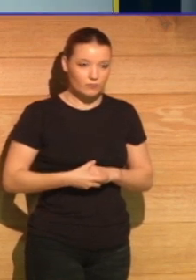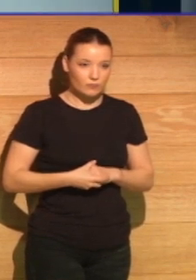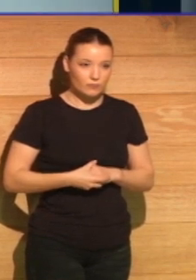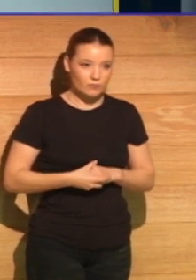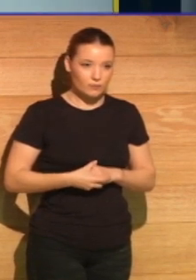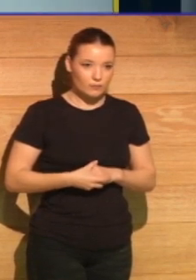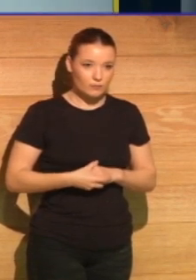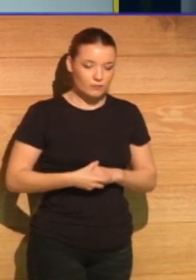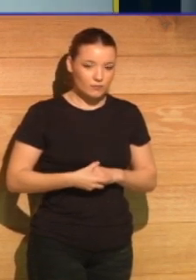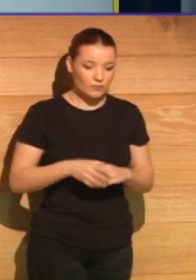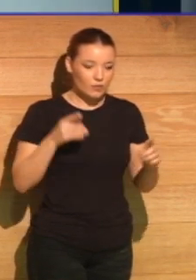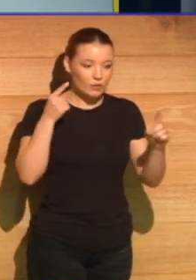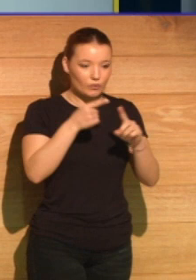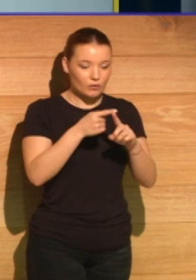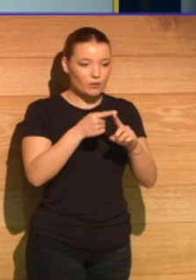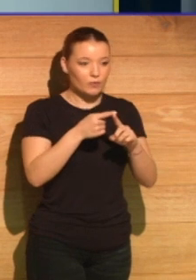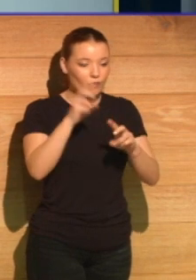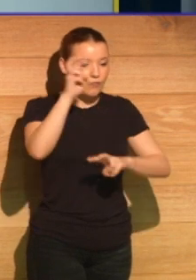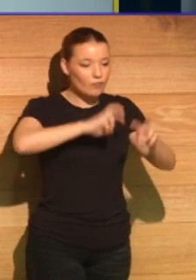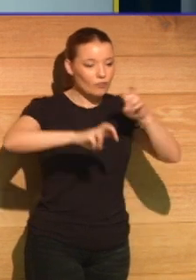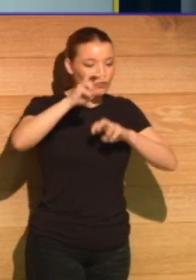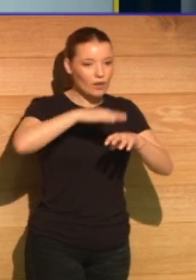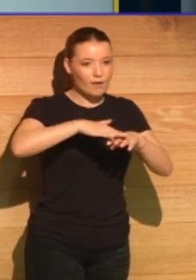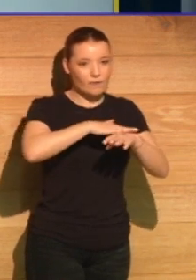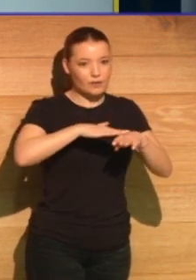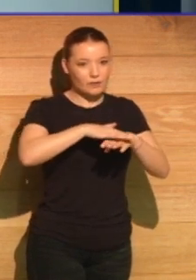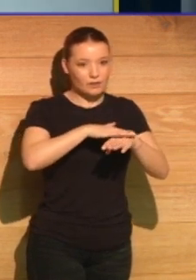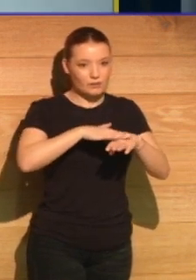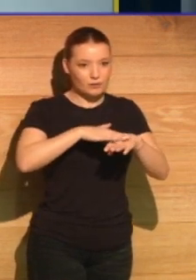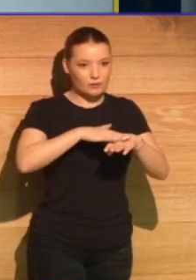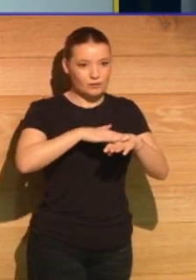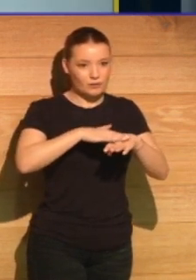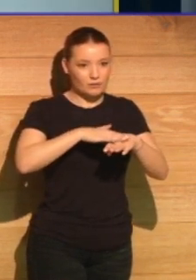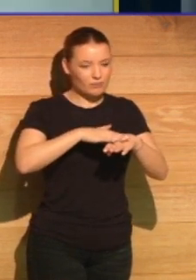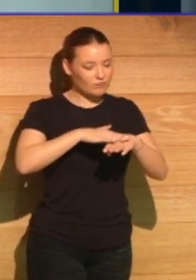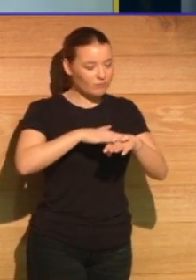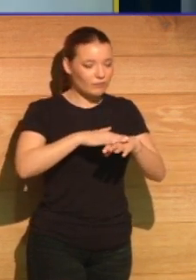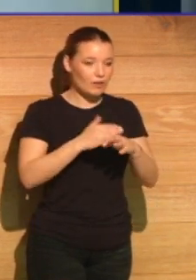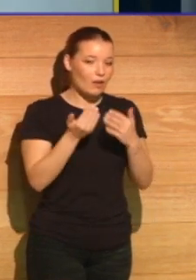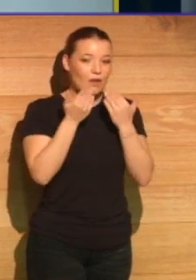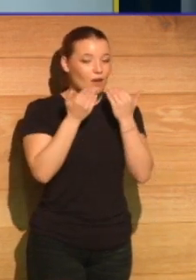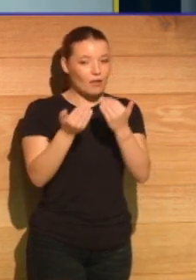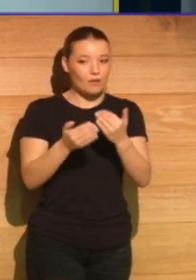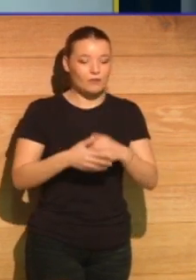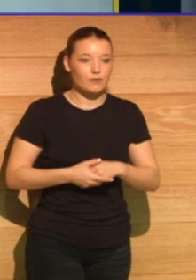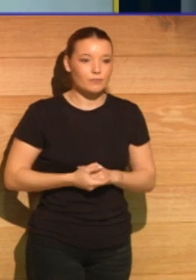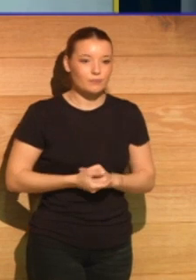para ir buscando más e ir volviendo a... Muchas gracias.